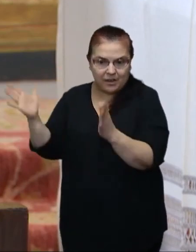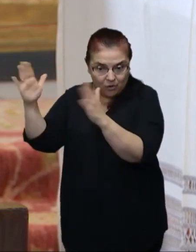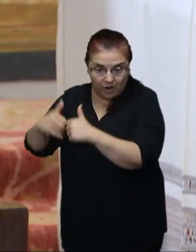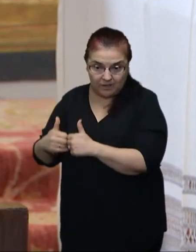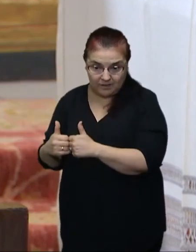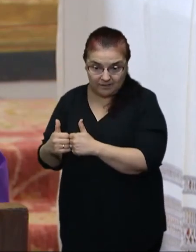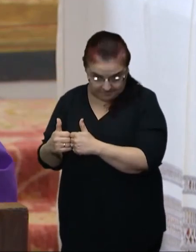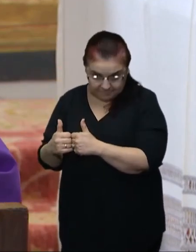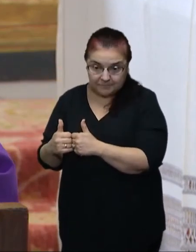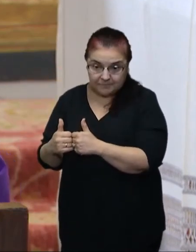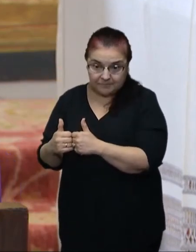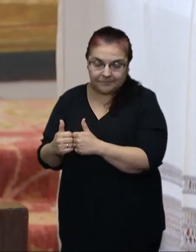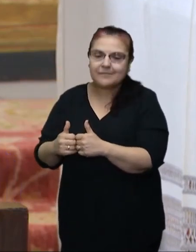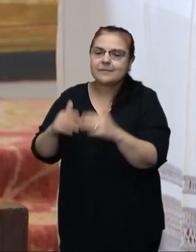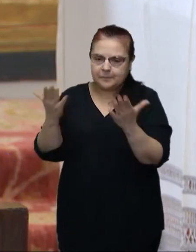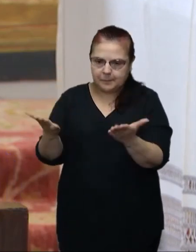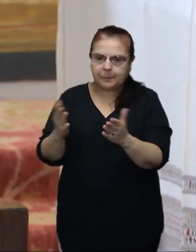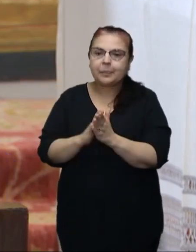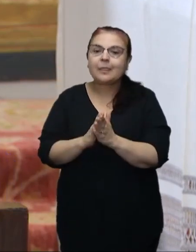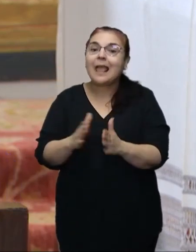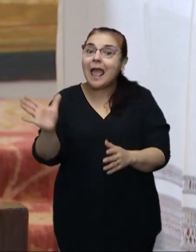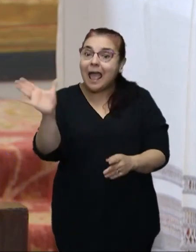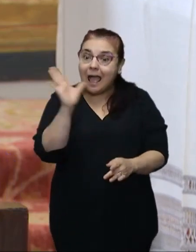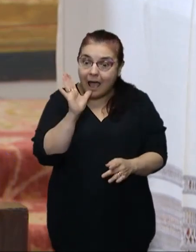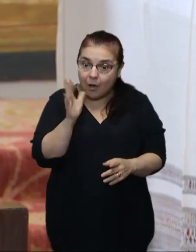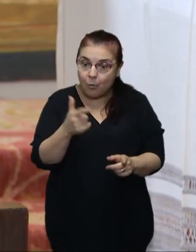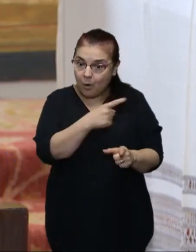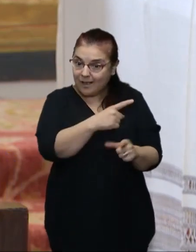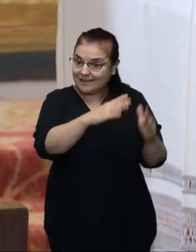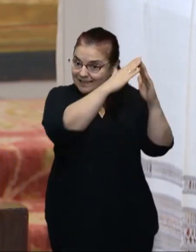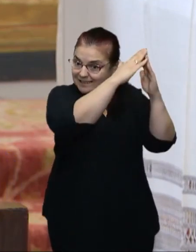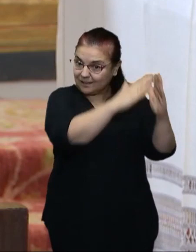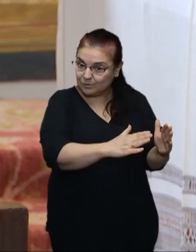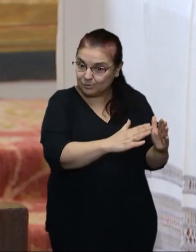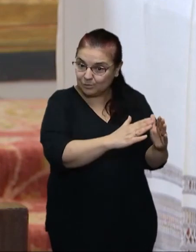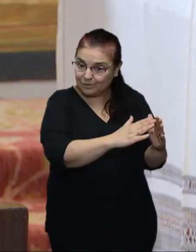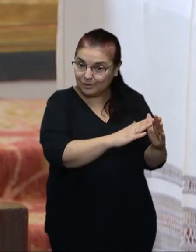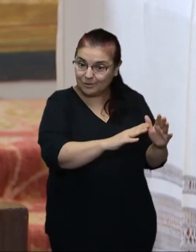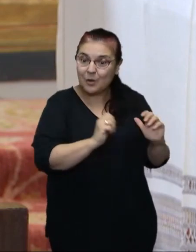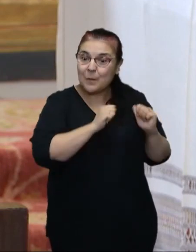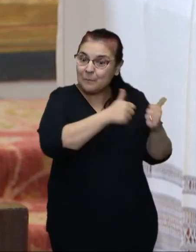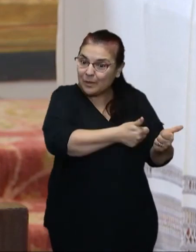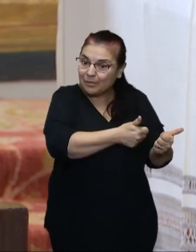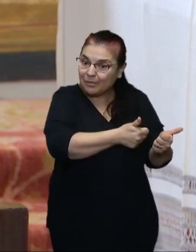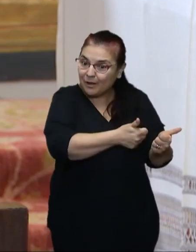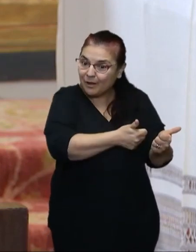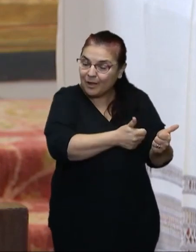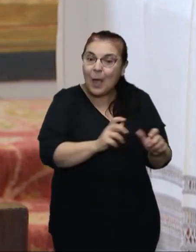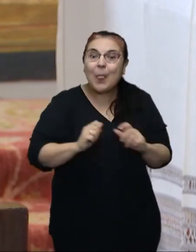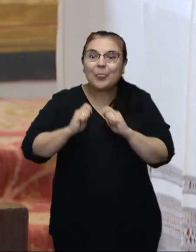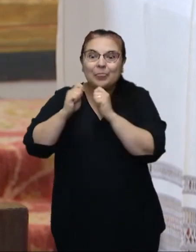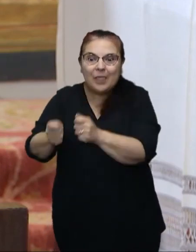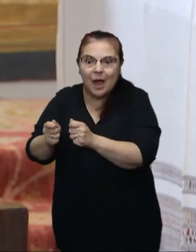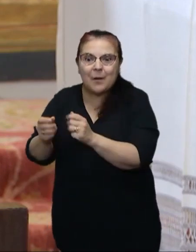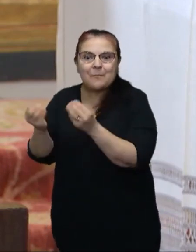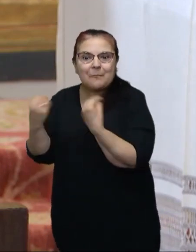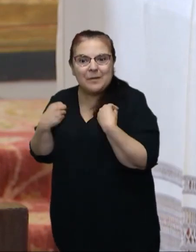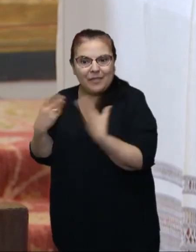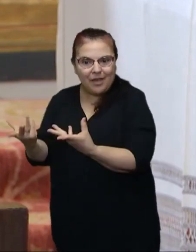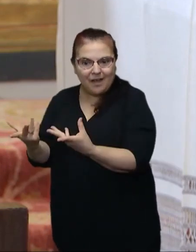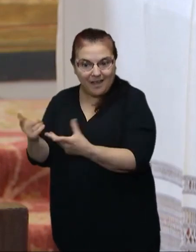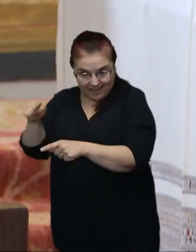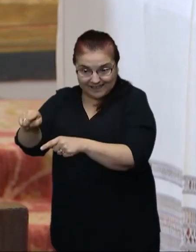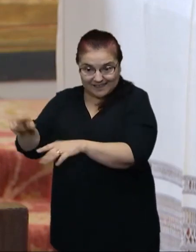El agua que viene del santuario da vida incluso a aquella zona que no tiene